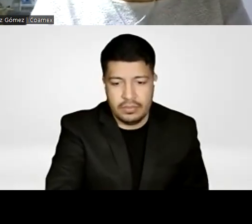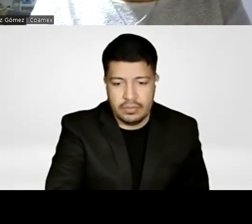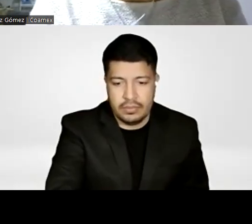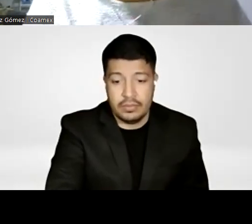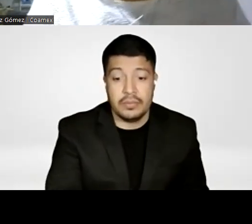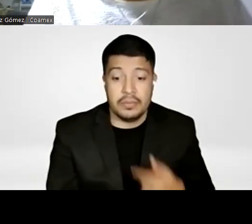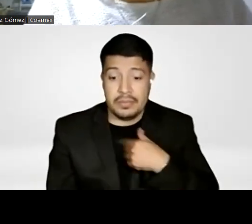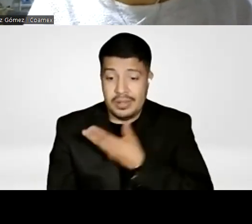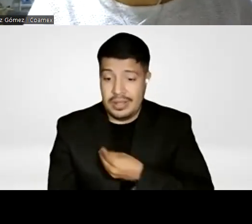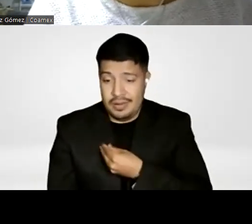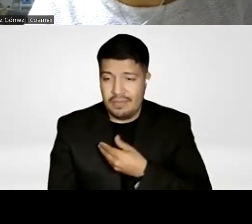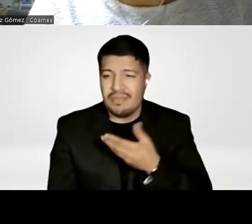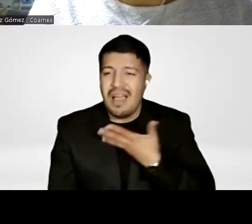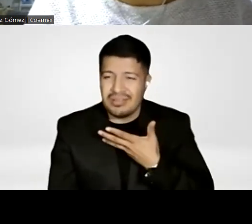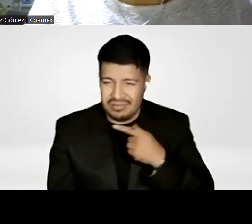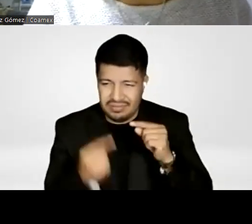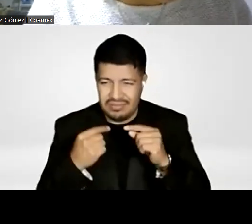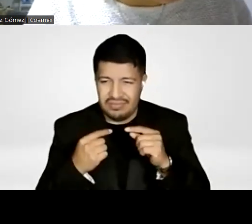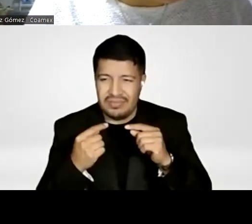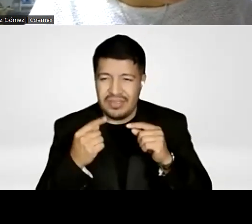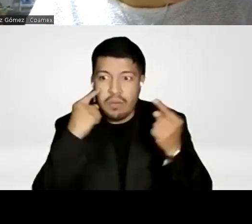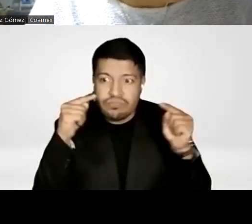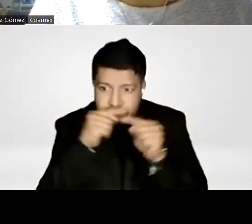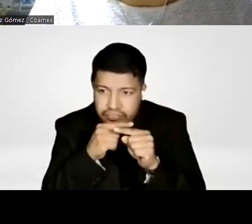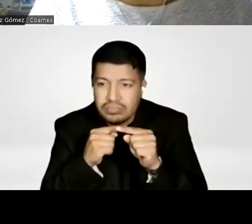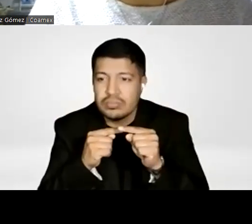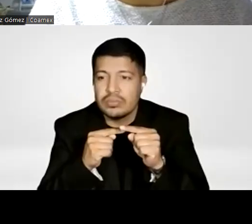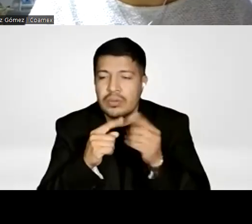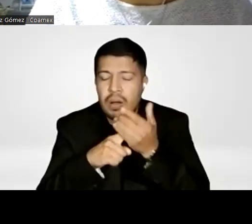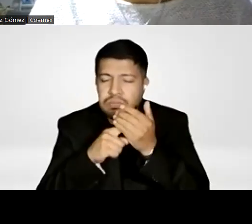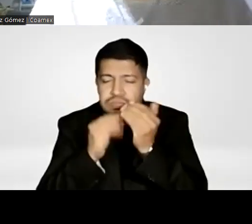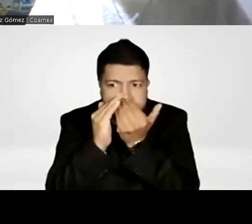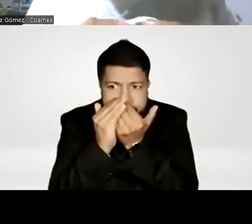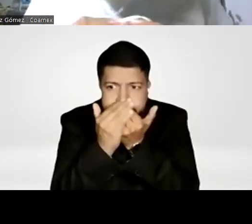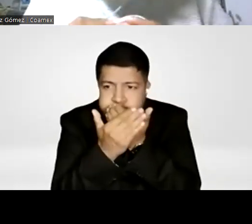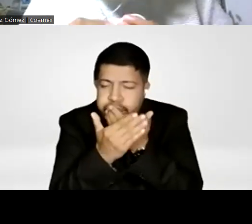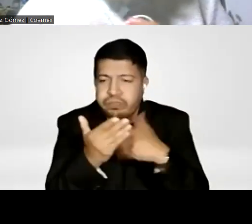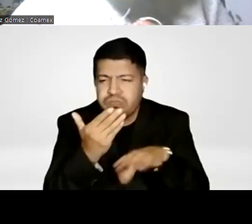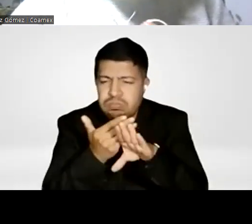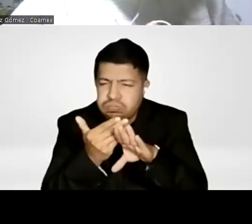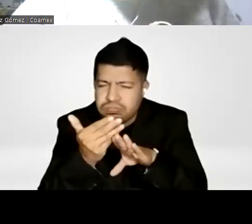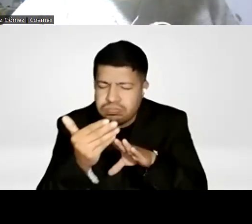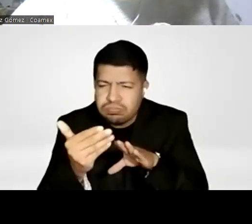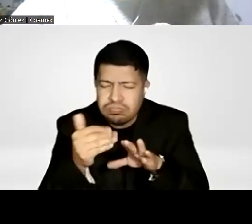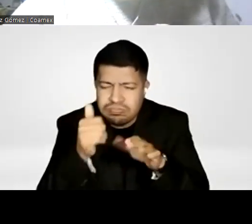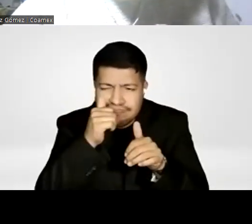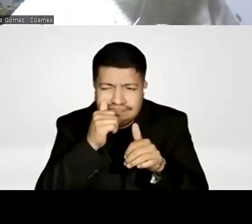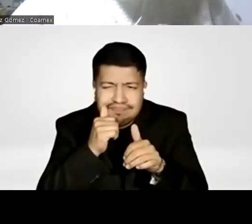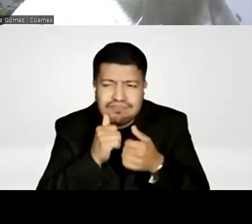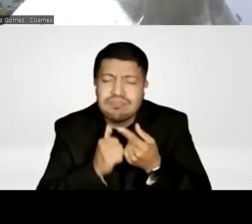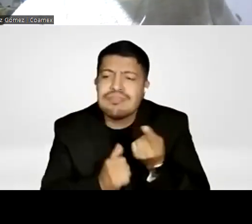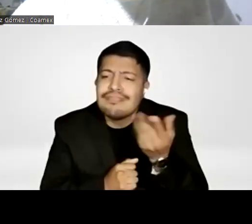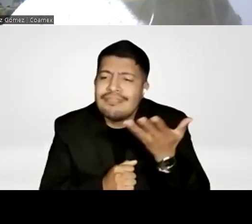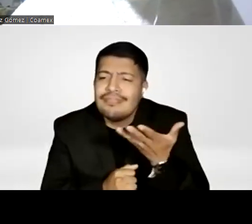muy rápido. Eh, Aquí me imagino que lo que está buscando es orientación sobre qué hacer con esta situación con